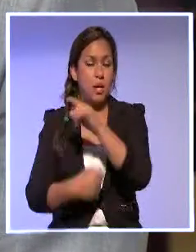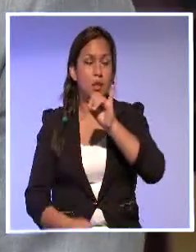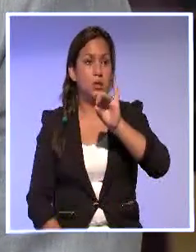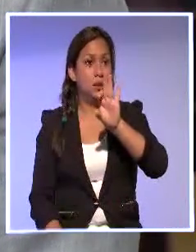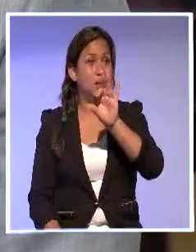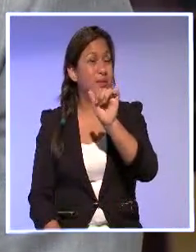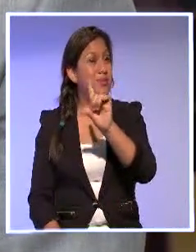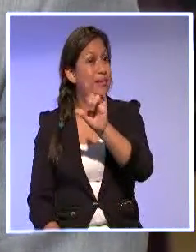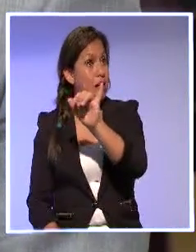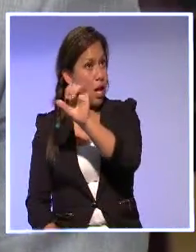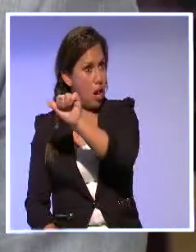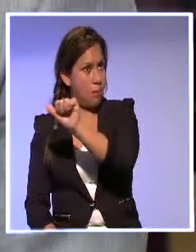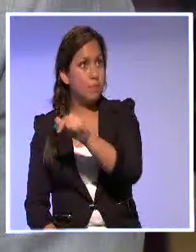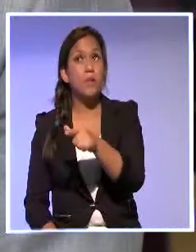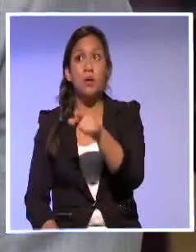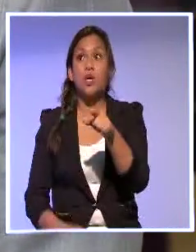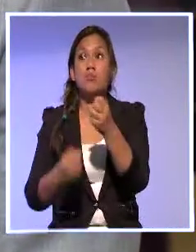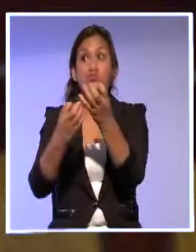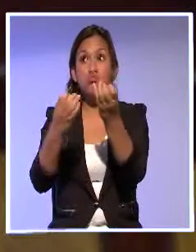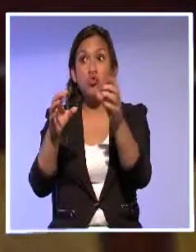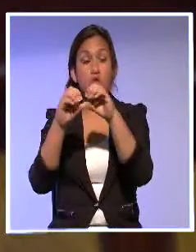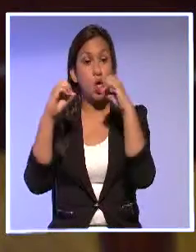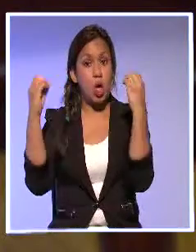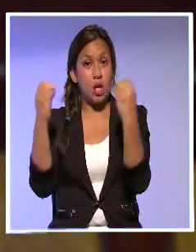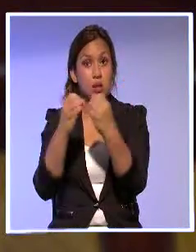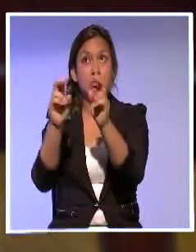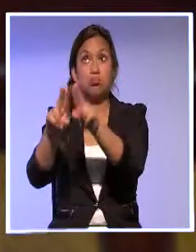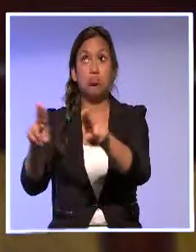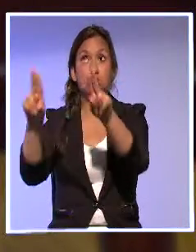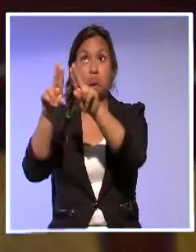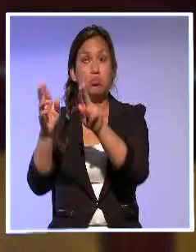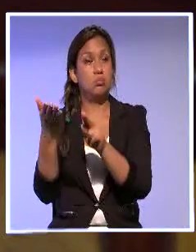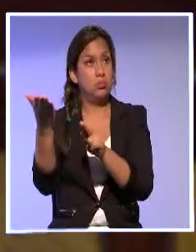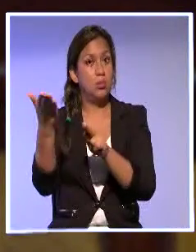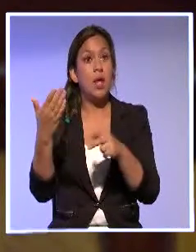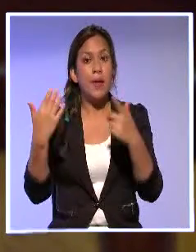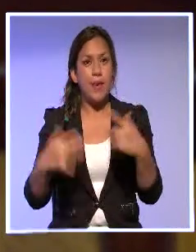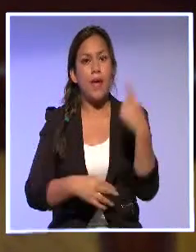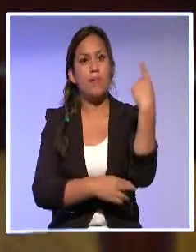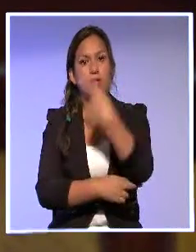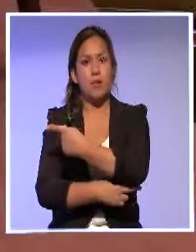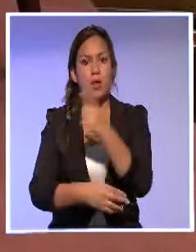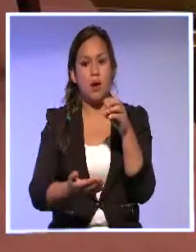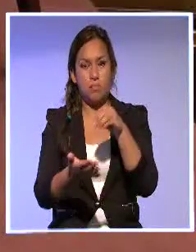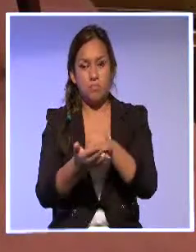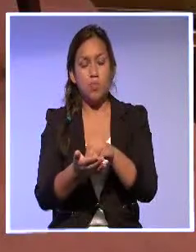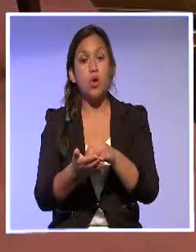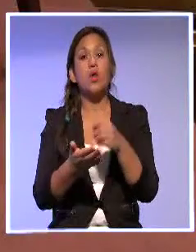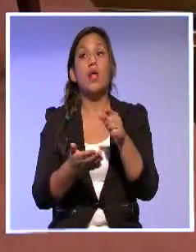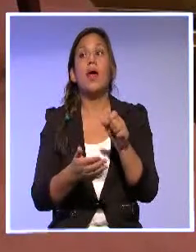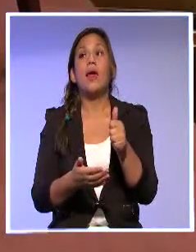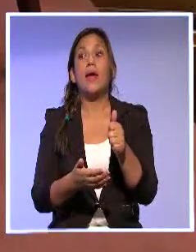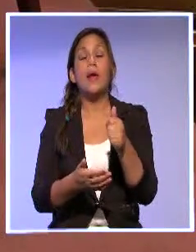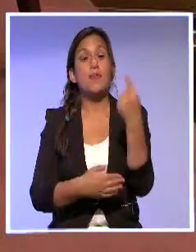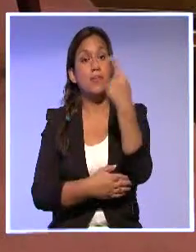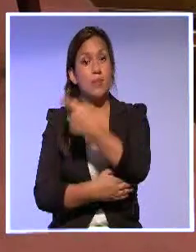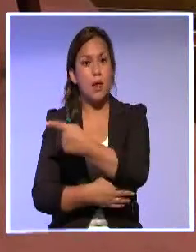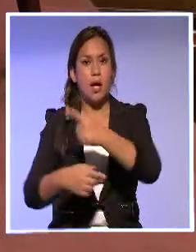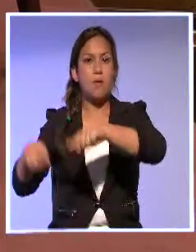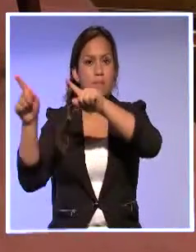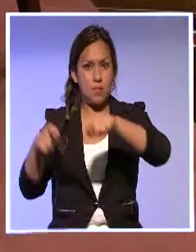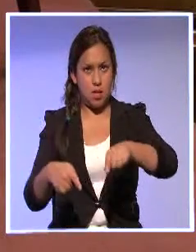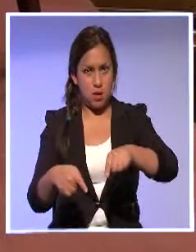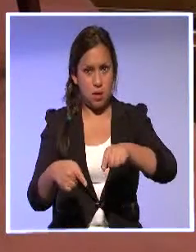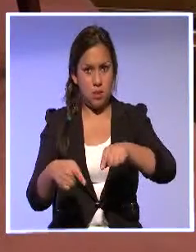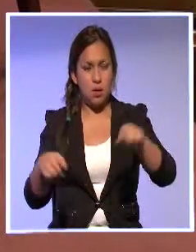a varias organizaciones a la organización de naciones unidos puntualmente a conmemorar al 18 de diciembre como el día del migrante se ha dicho